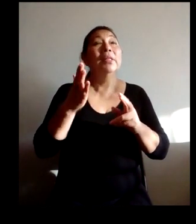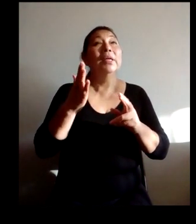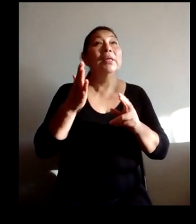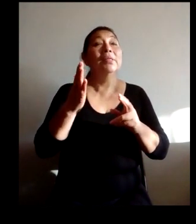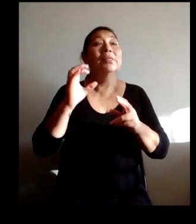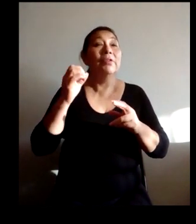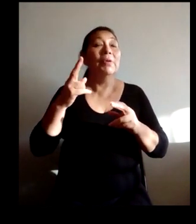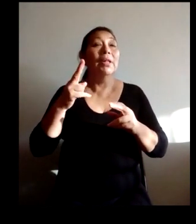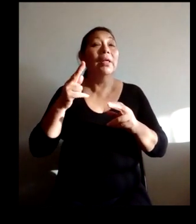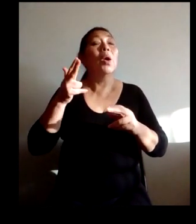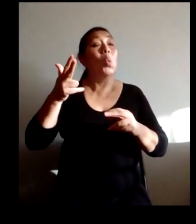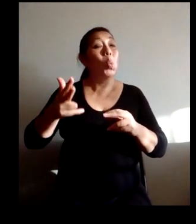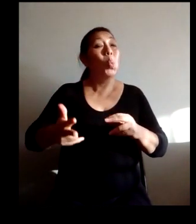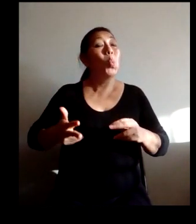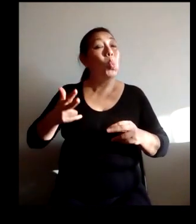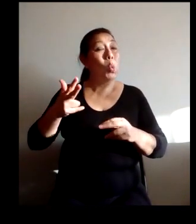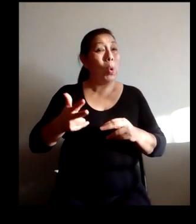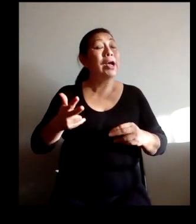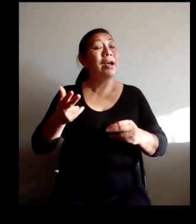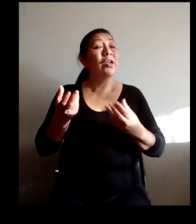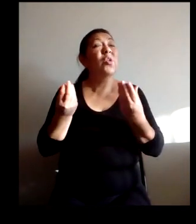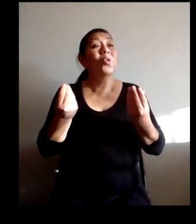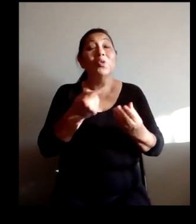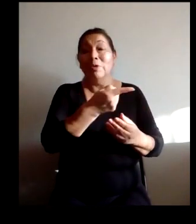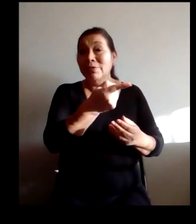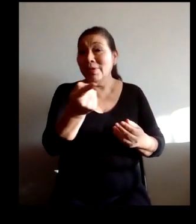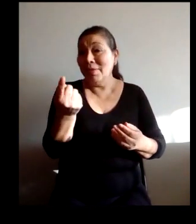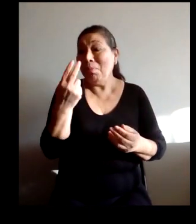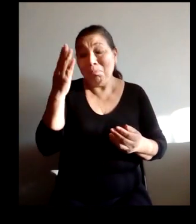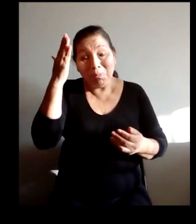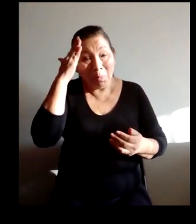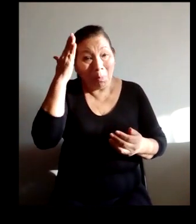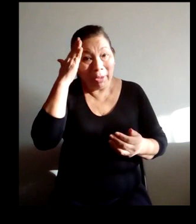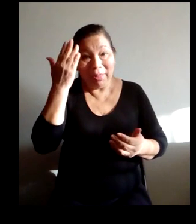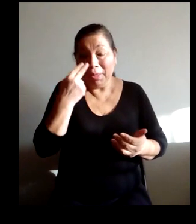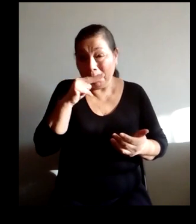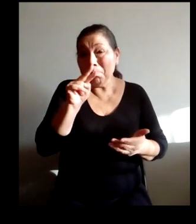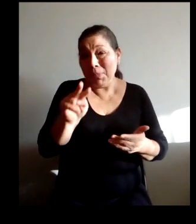de Huancayo, que corre a fojas 376. Como ustedes